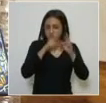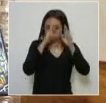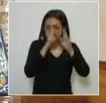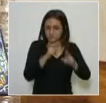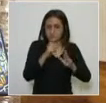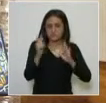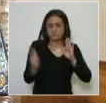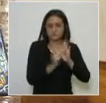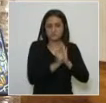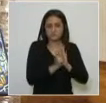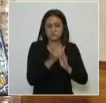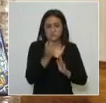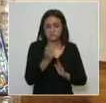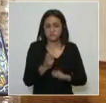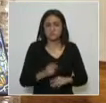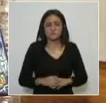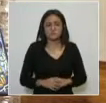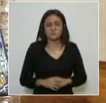Nadie.